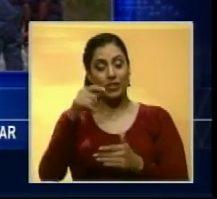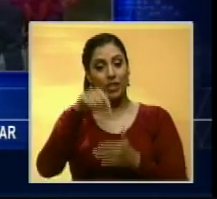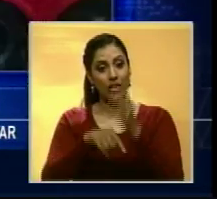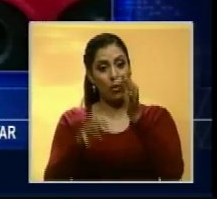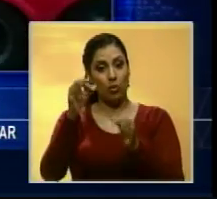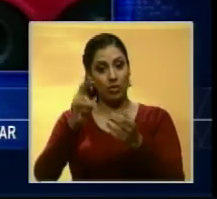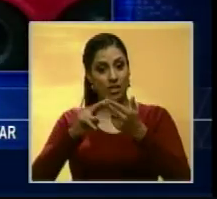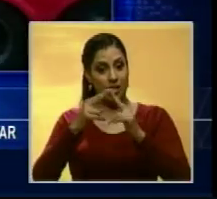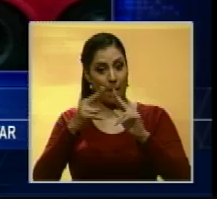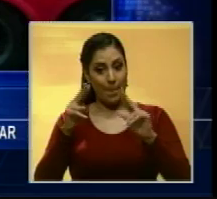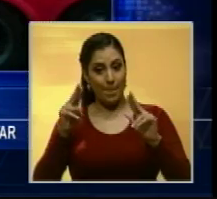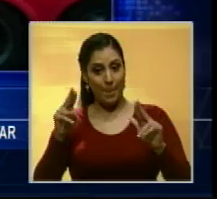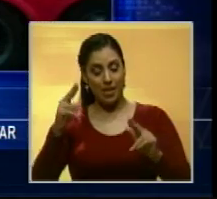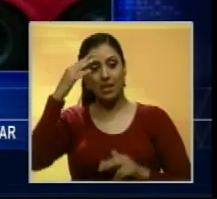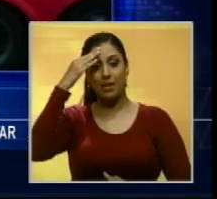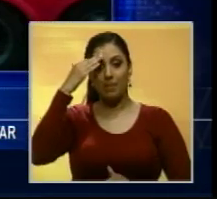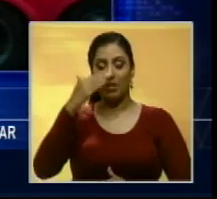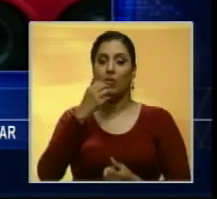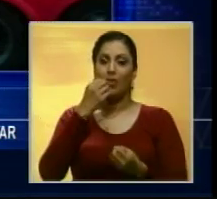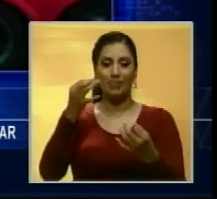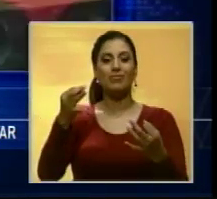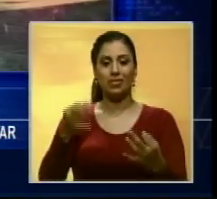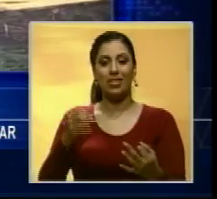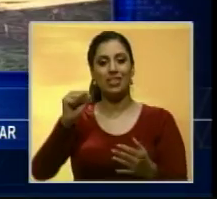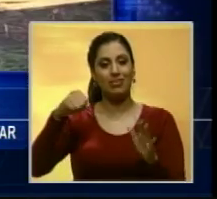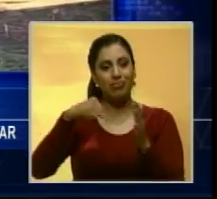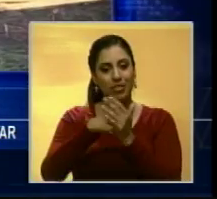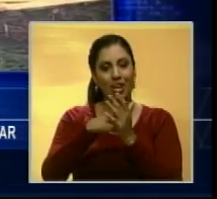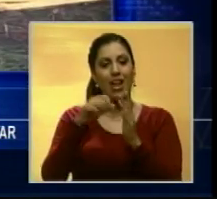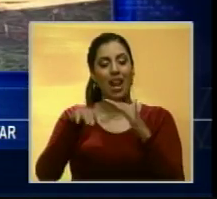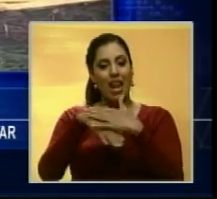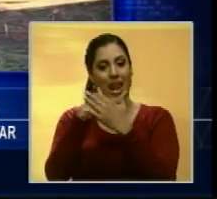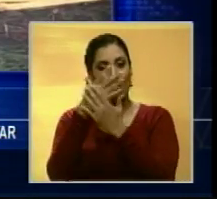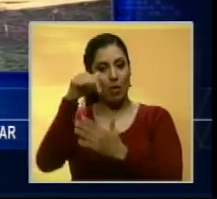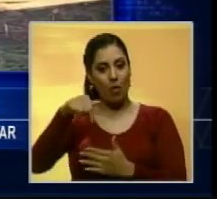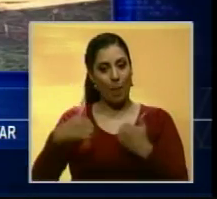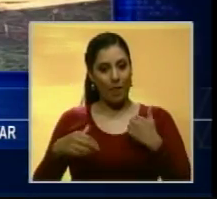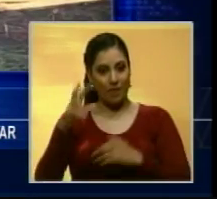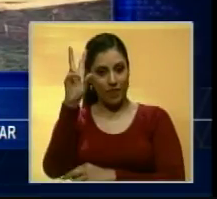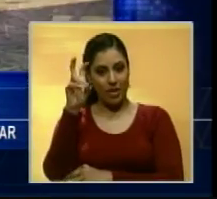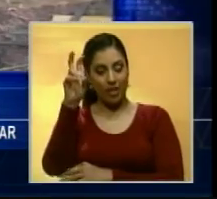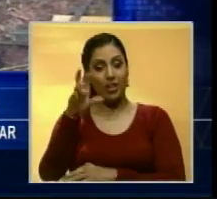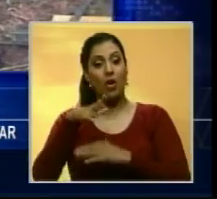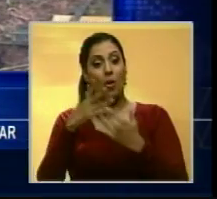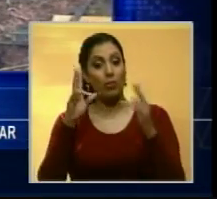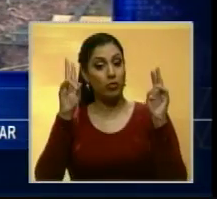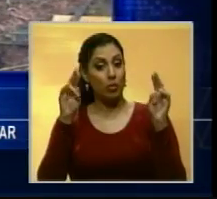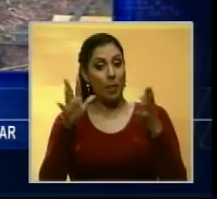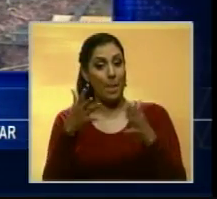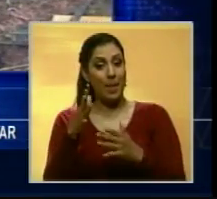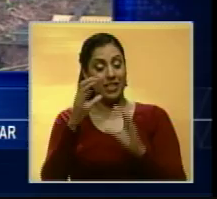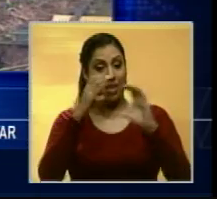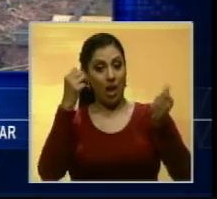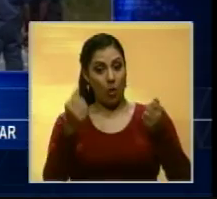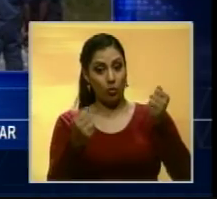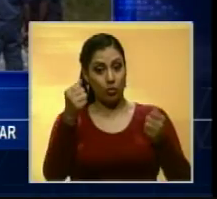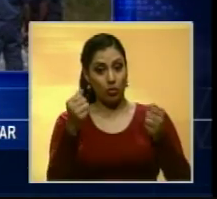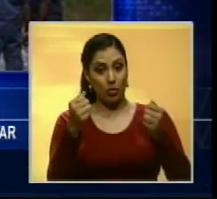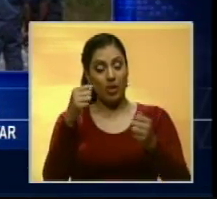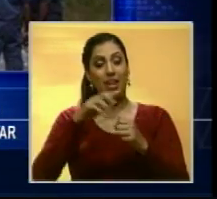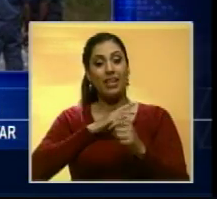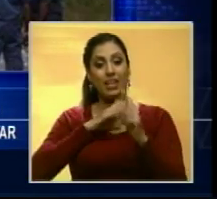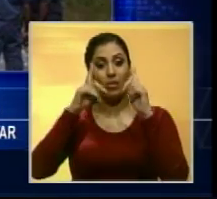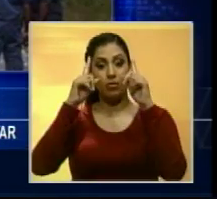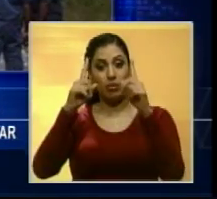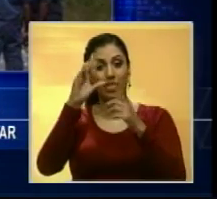Interior, Justicia y Paz, Néstor Reverol, confirmó el accidente ocurrido a la madrugada de este viernes, cuando supuestamente la unidad de transporte que cubría